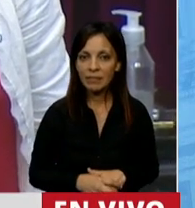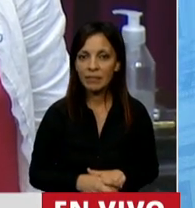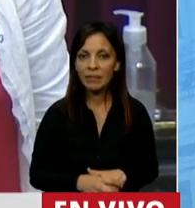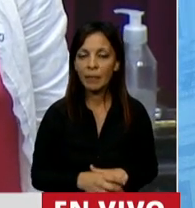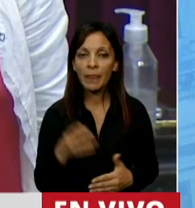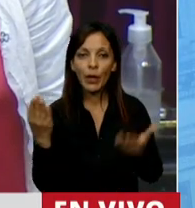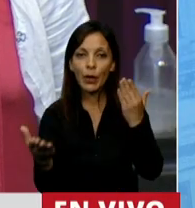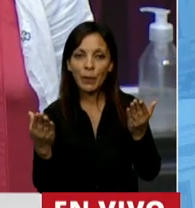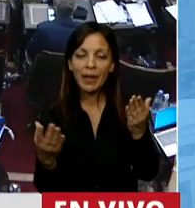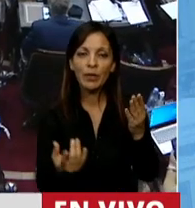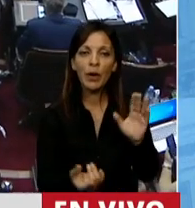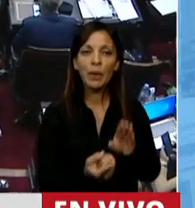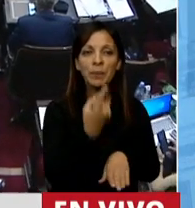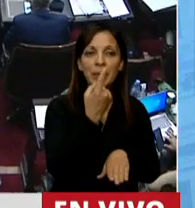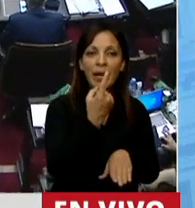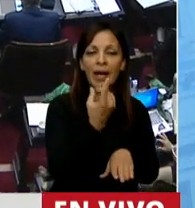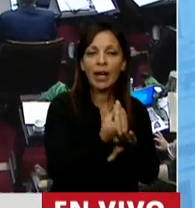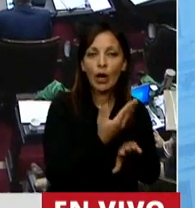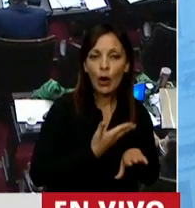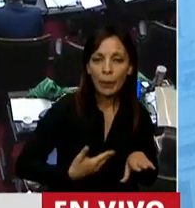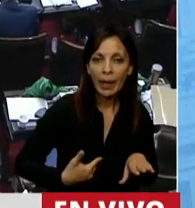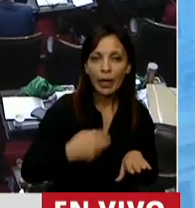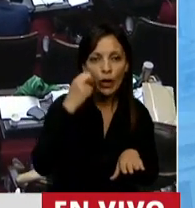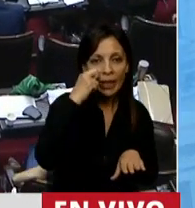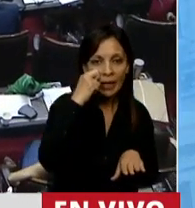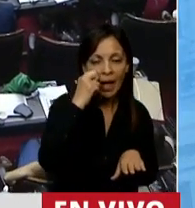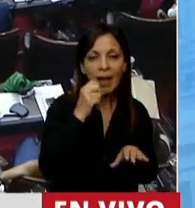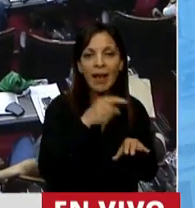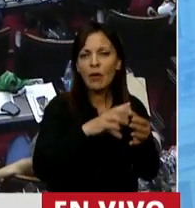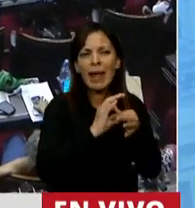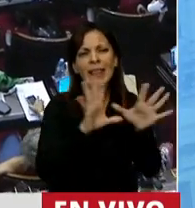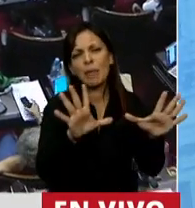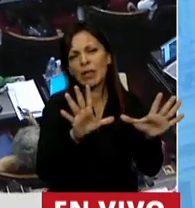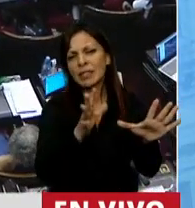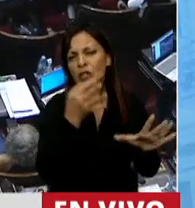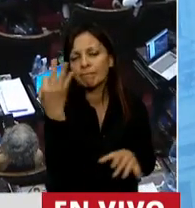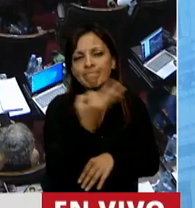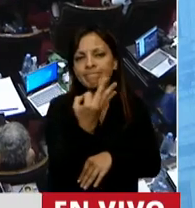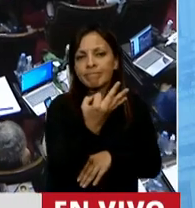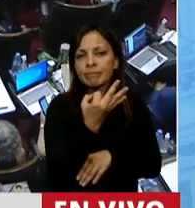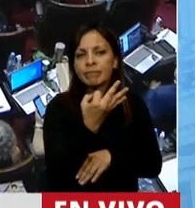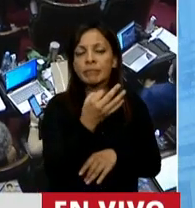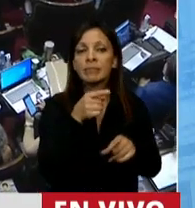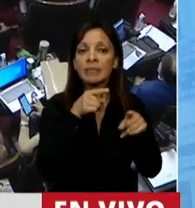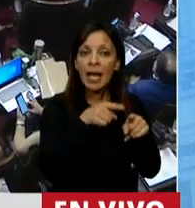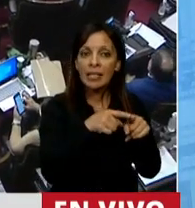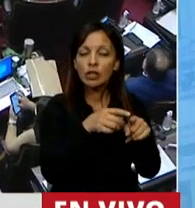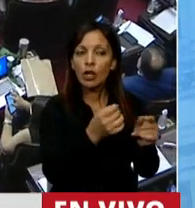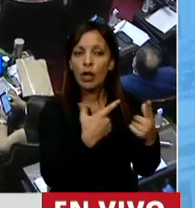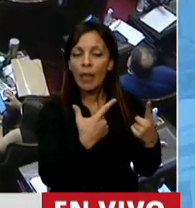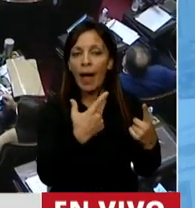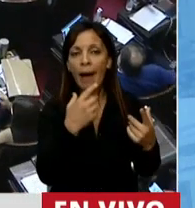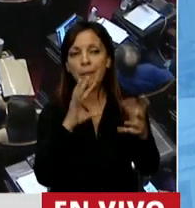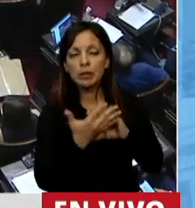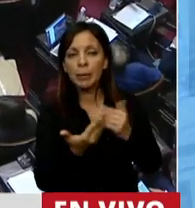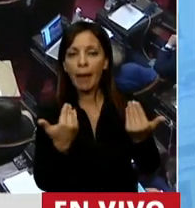del primer gobierno o los 3 primeros gobiernos radicales de una democratización inédita en la Argentina. Tal vez un espejo que nos permite empezar a